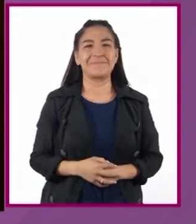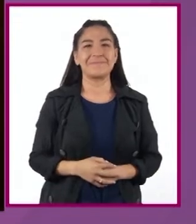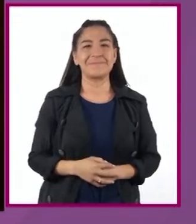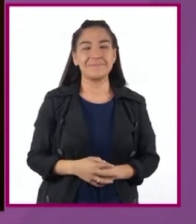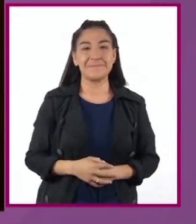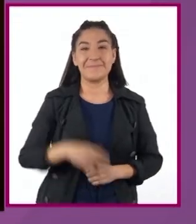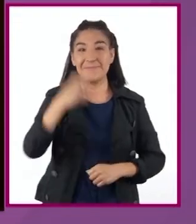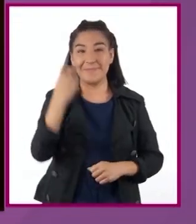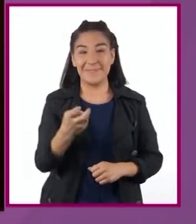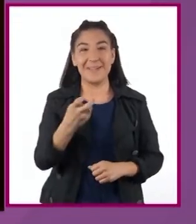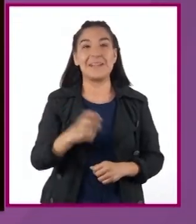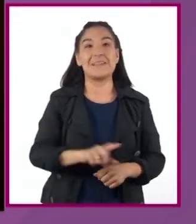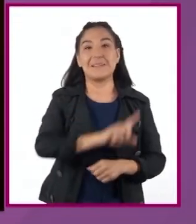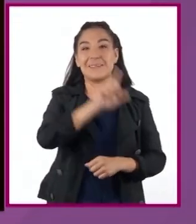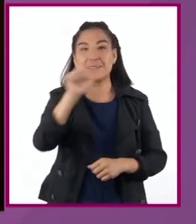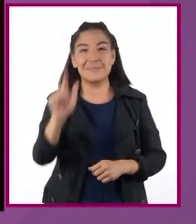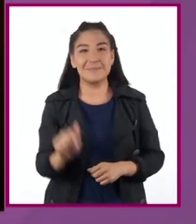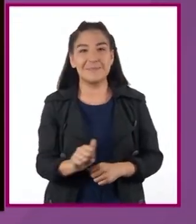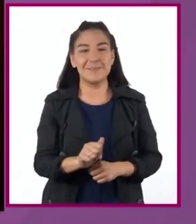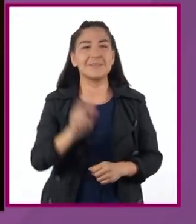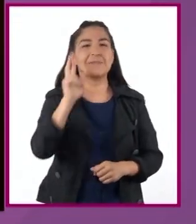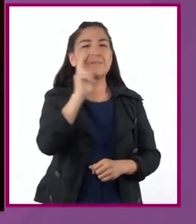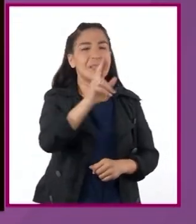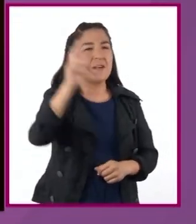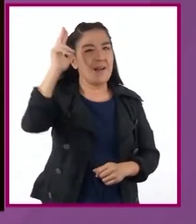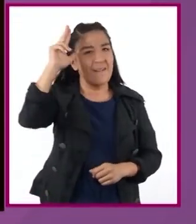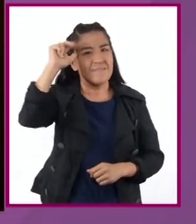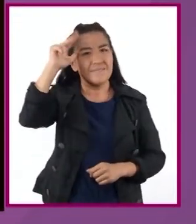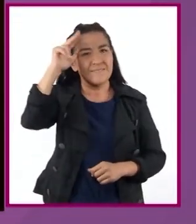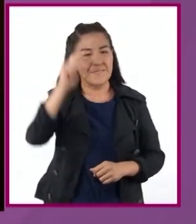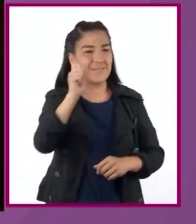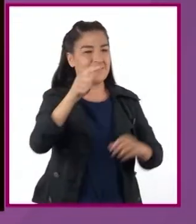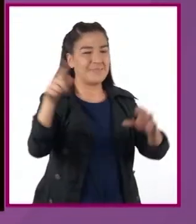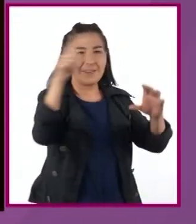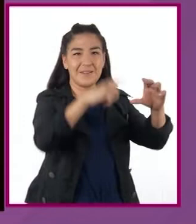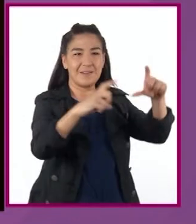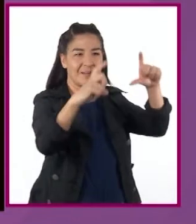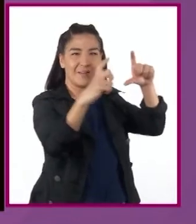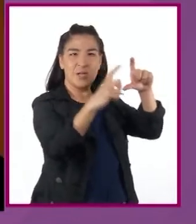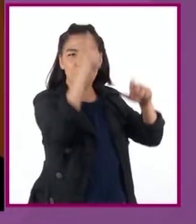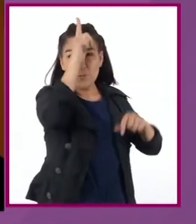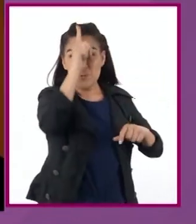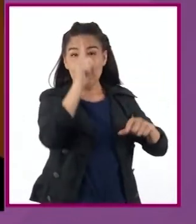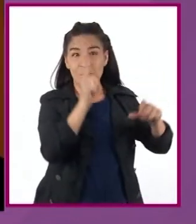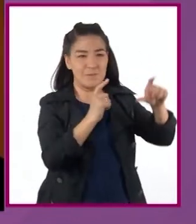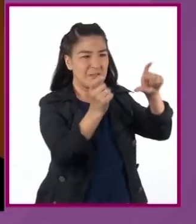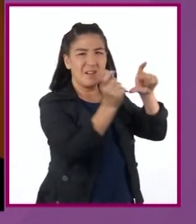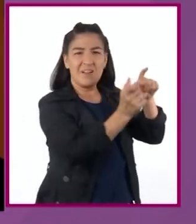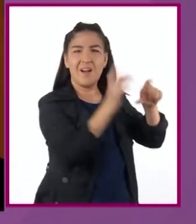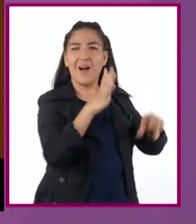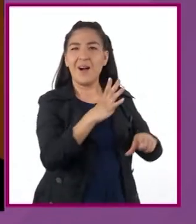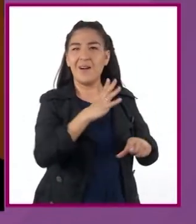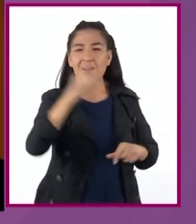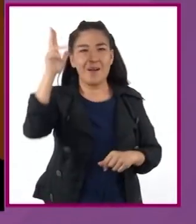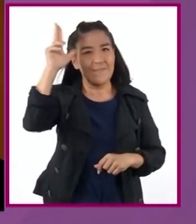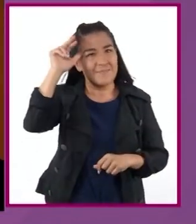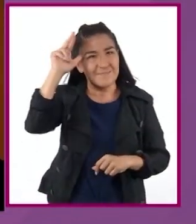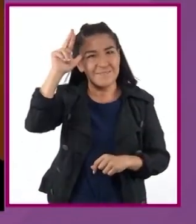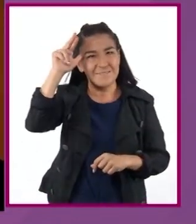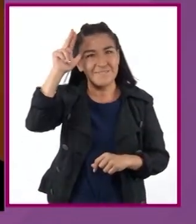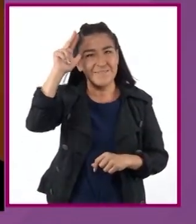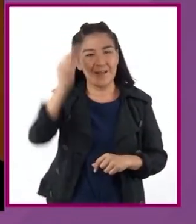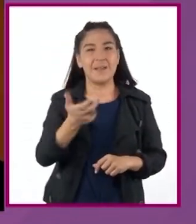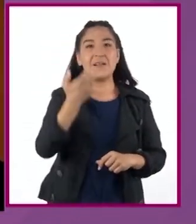Desde entonces, se puede apreciar un conejo en la cara de la luna. Aún así, sol y